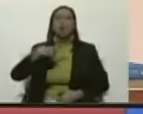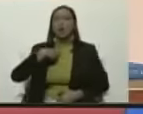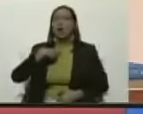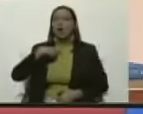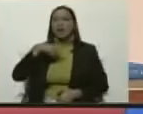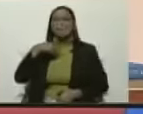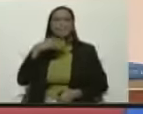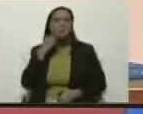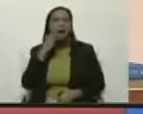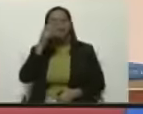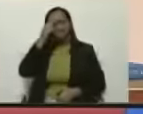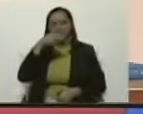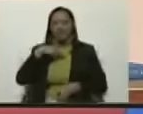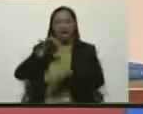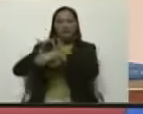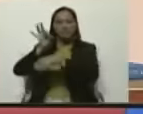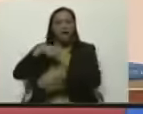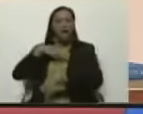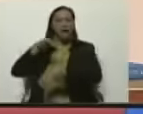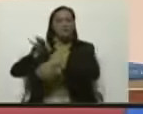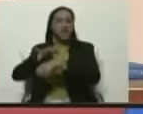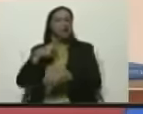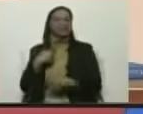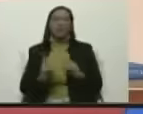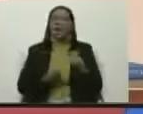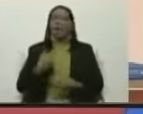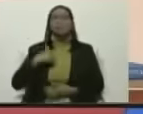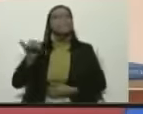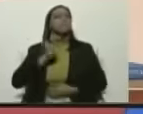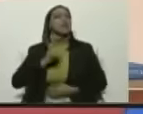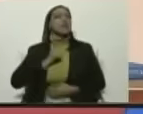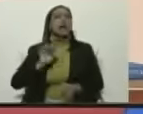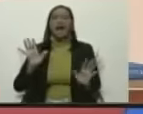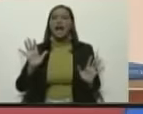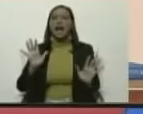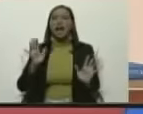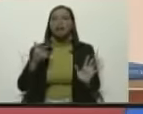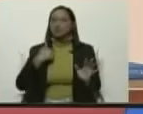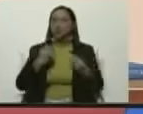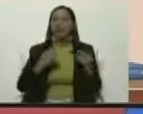que se hace lo que a mí me da la gana y no lo que decían mis padres.